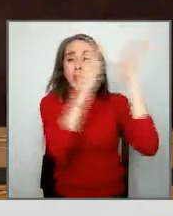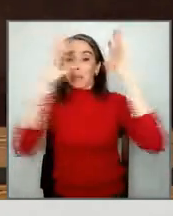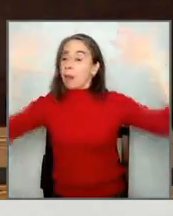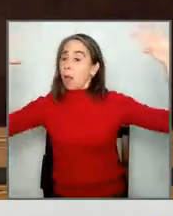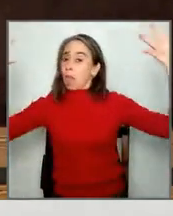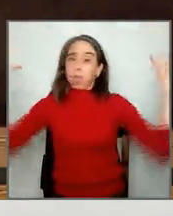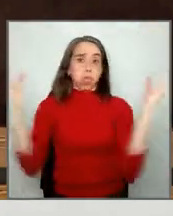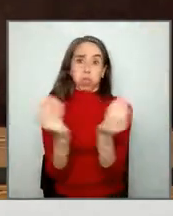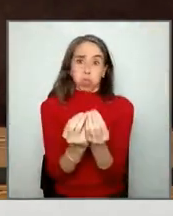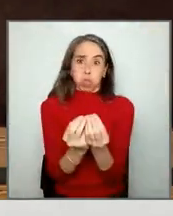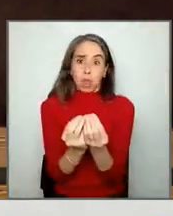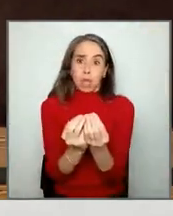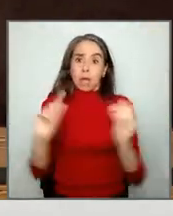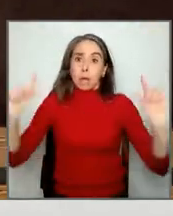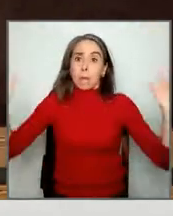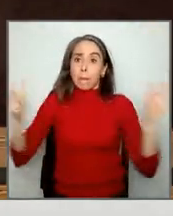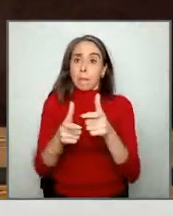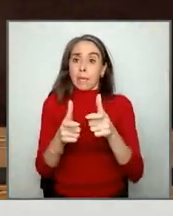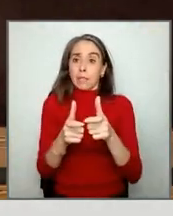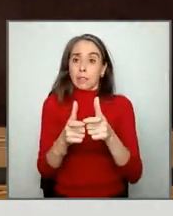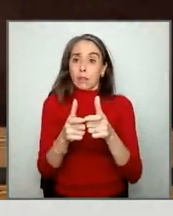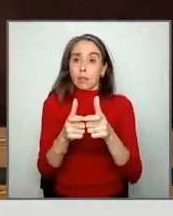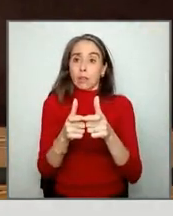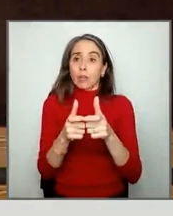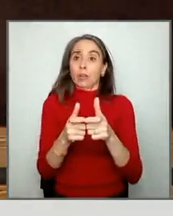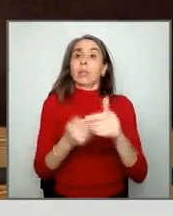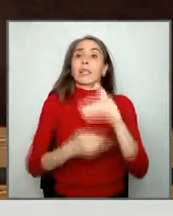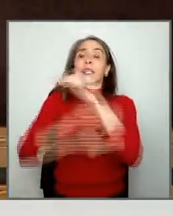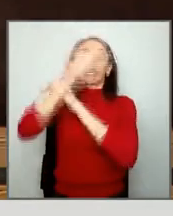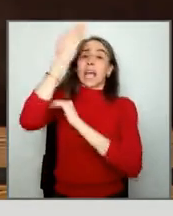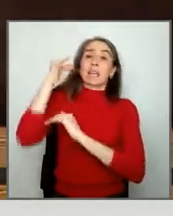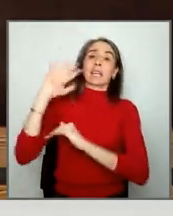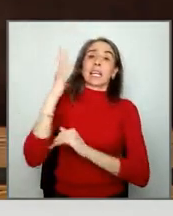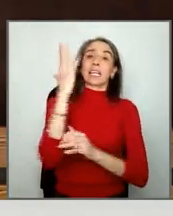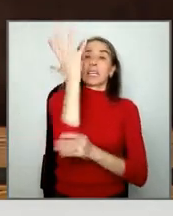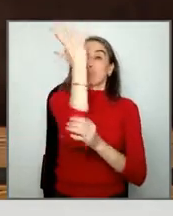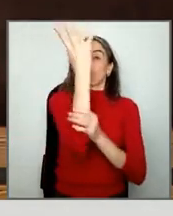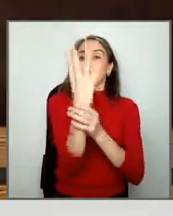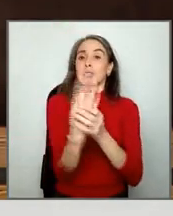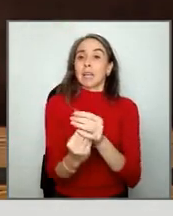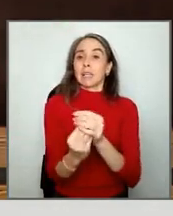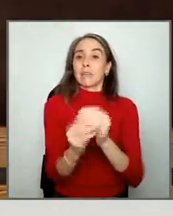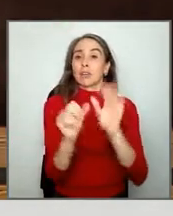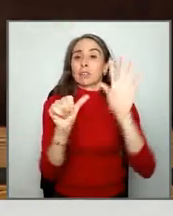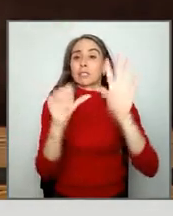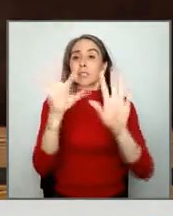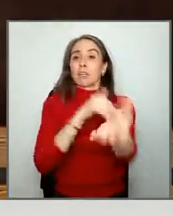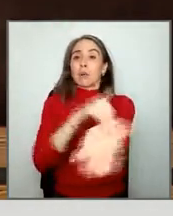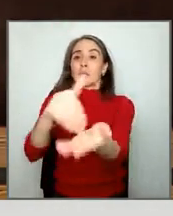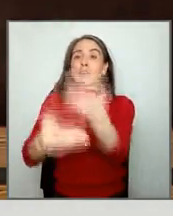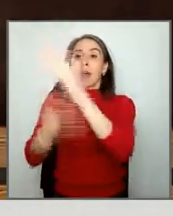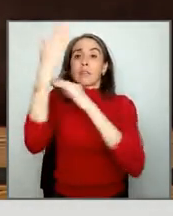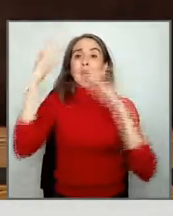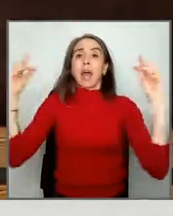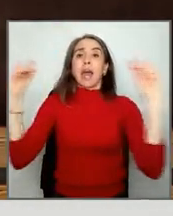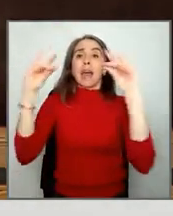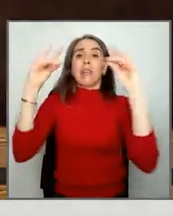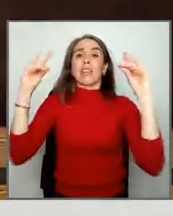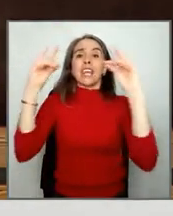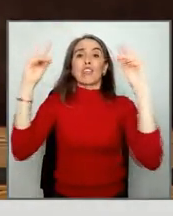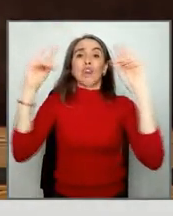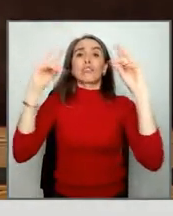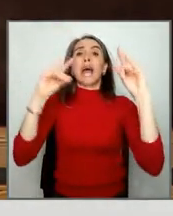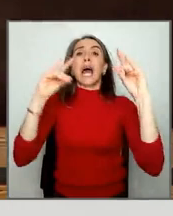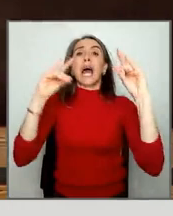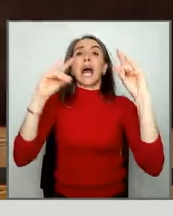de la quinta gran extinción que ocurrió hace 65 millones de años cuando se extinguieron los dinosaurios